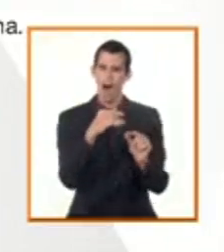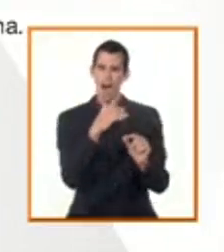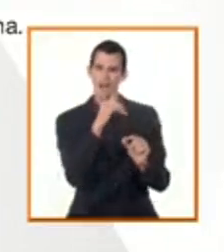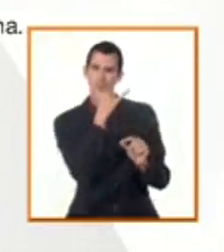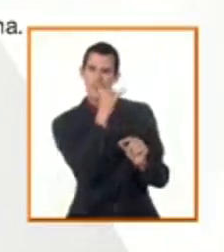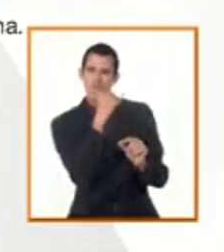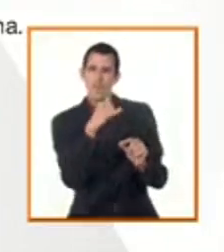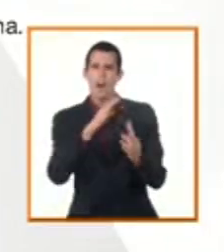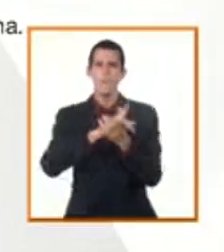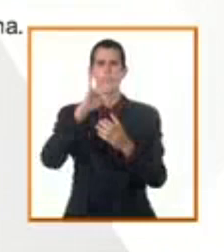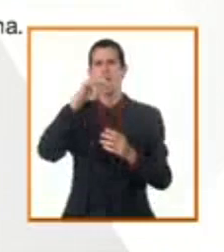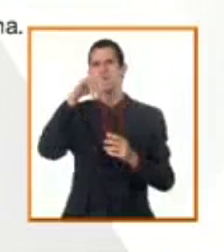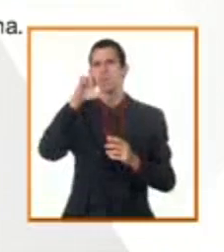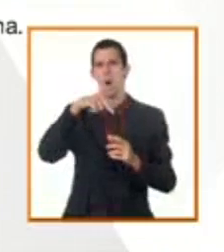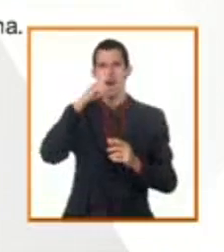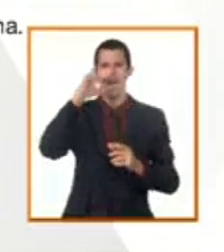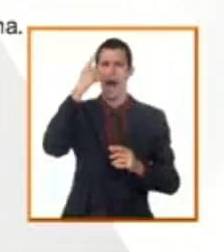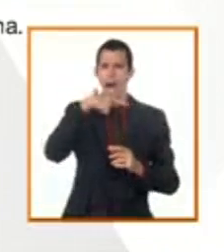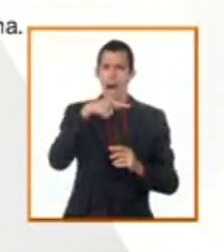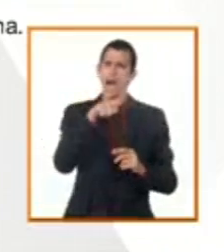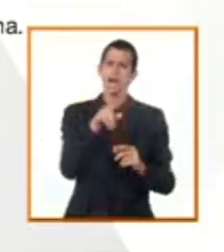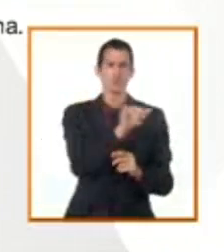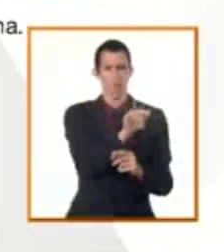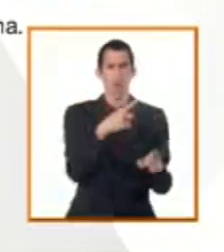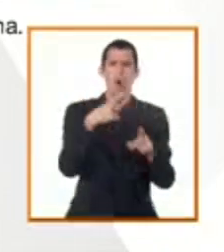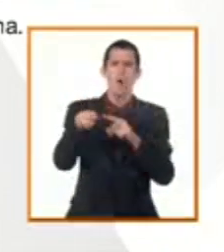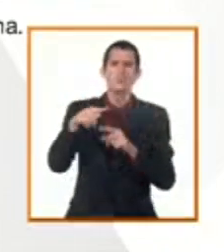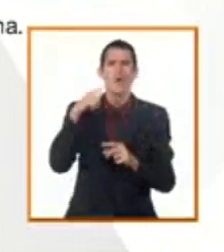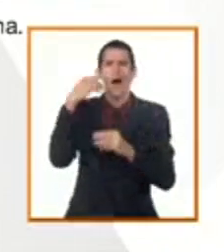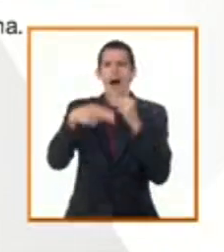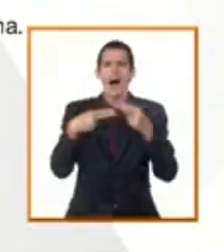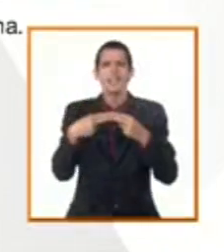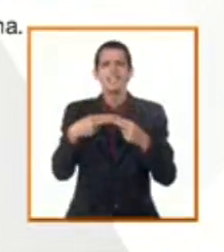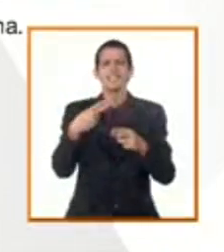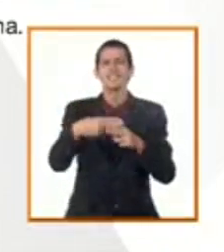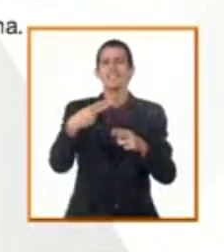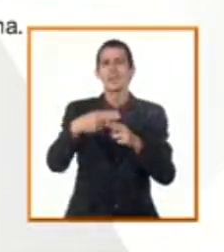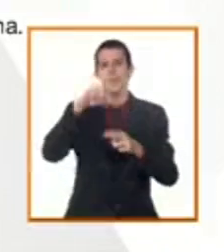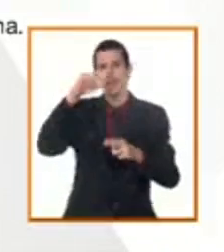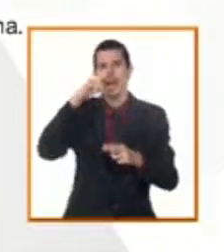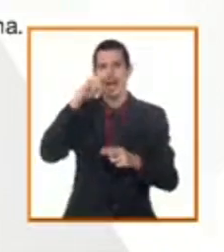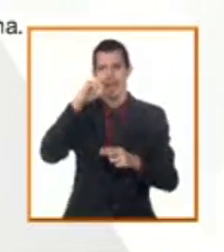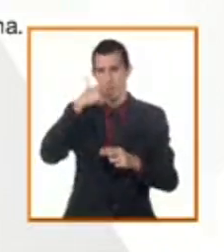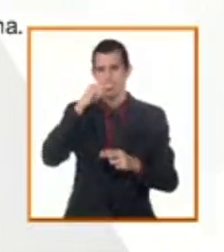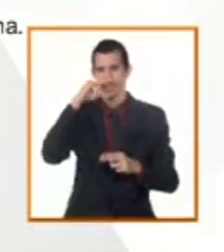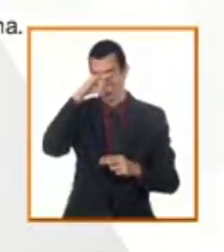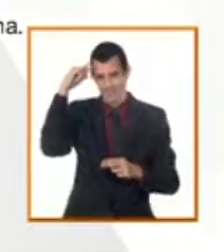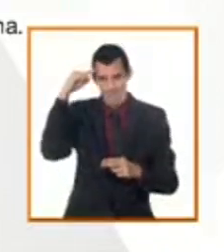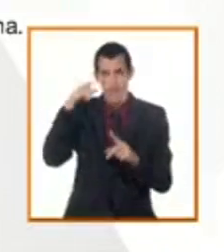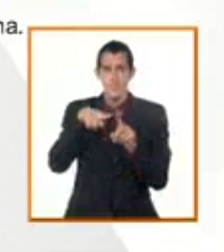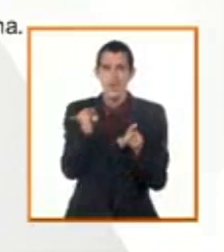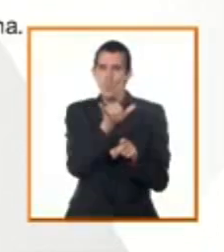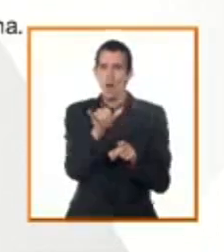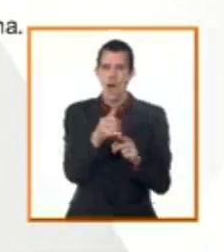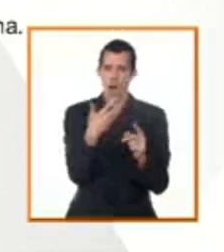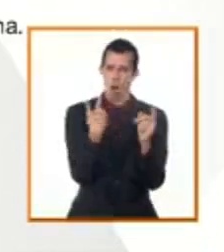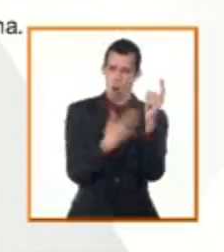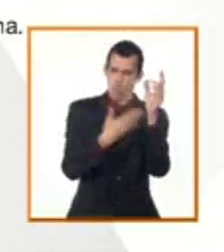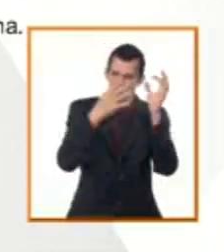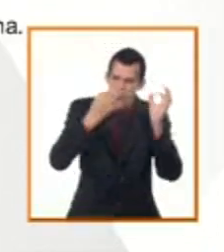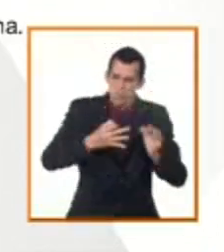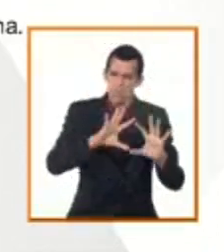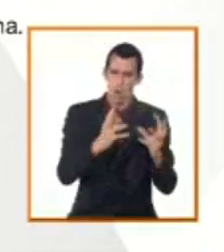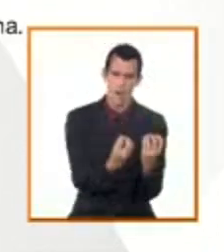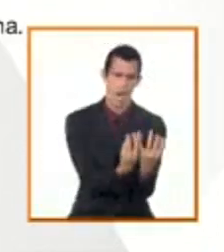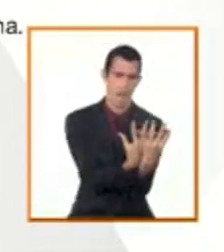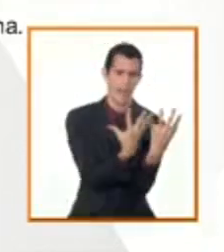droga sintética en general, con algunos éxtasis que anteriormente no habíamos nosotros detectado en la frontera. Llamo la atención